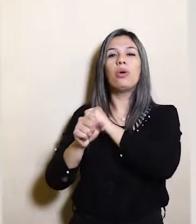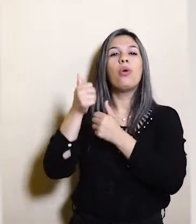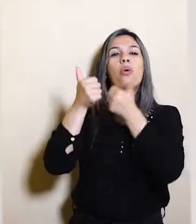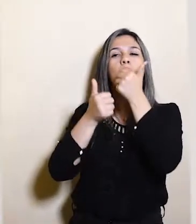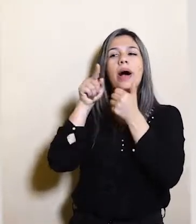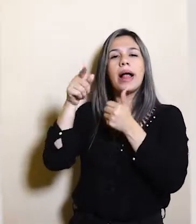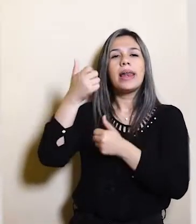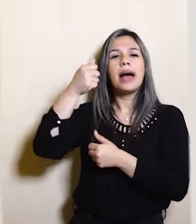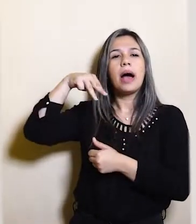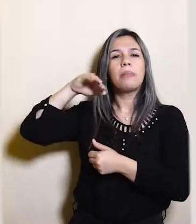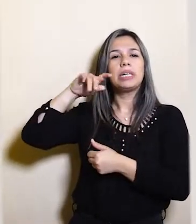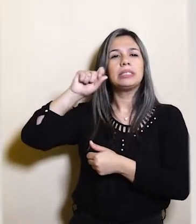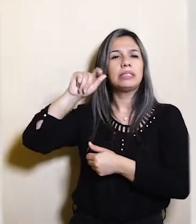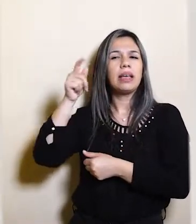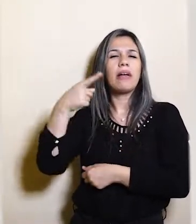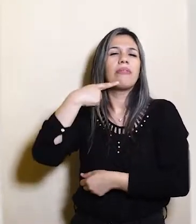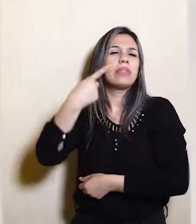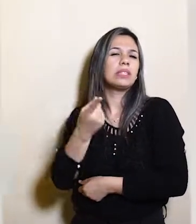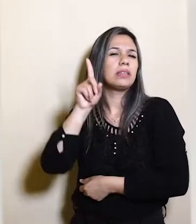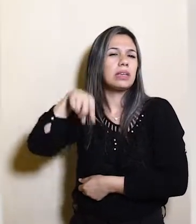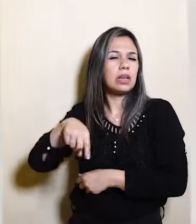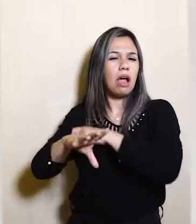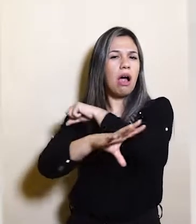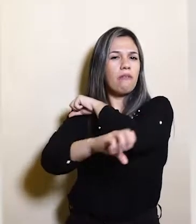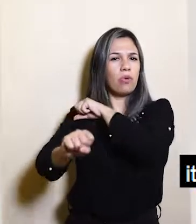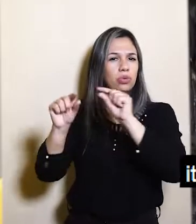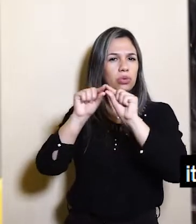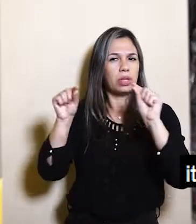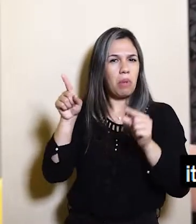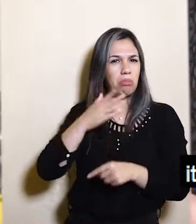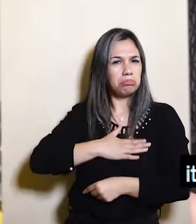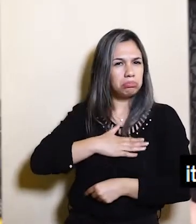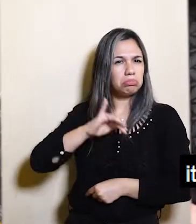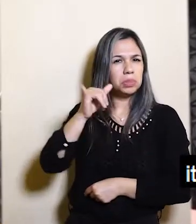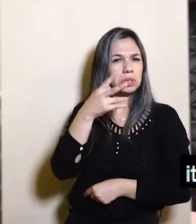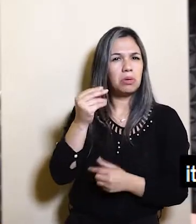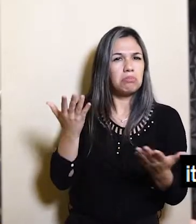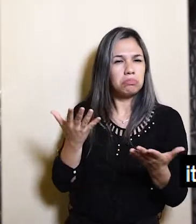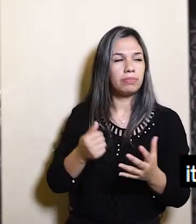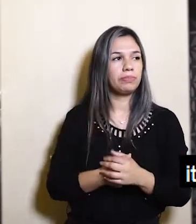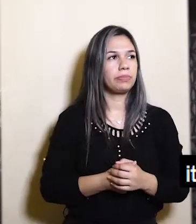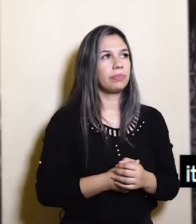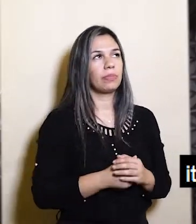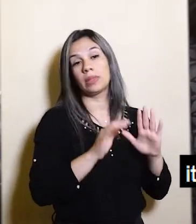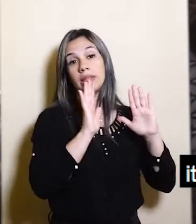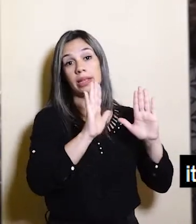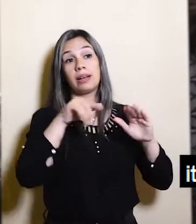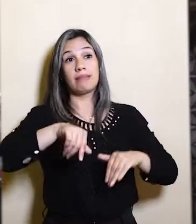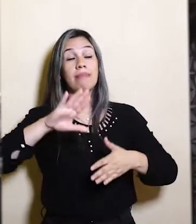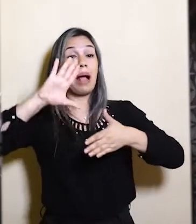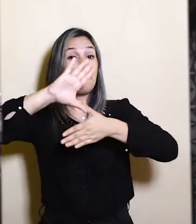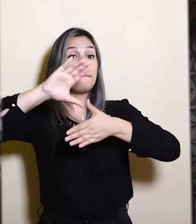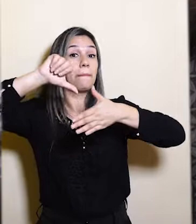Amnistía Internacional sobre este tema en particular y en el marco de este informe? Bueno, primero entender que en América Latina y el